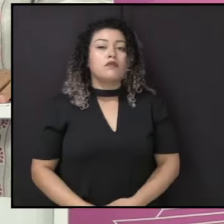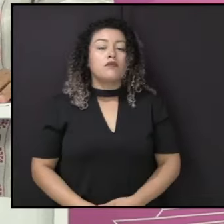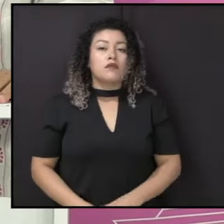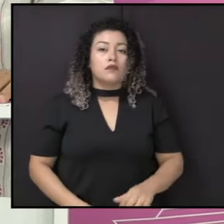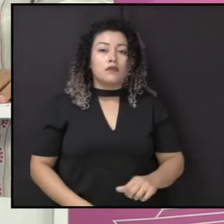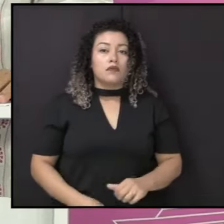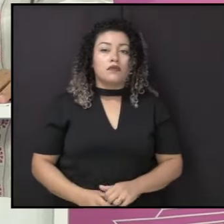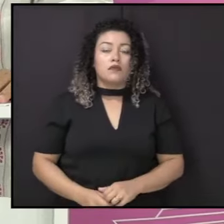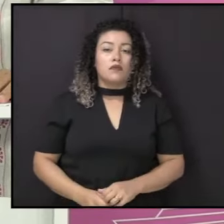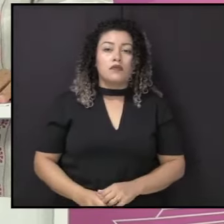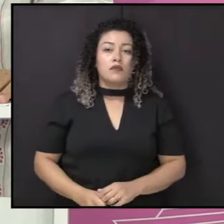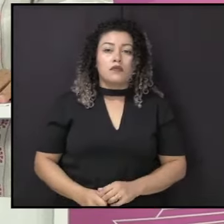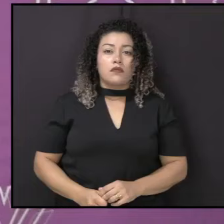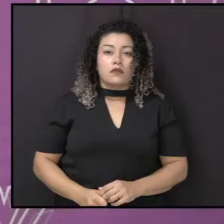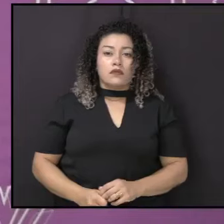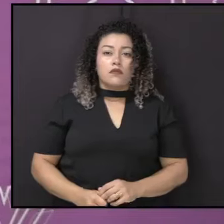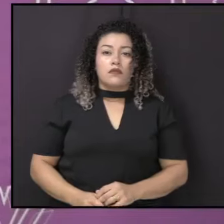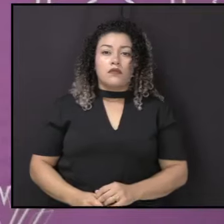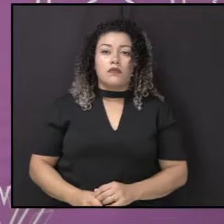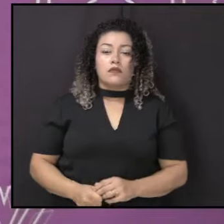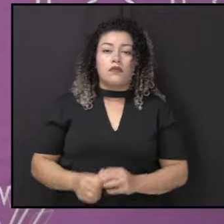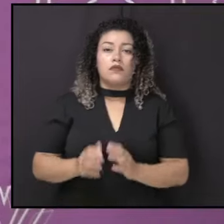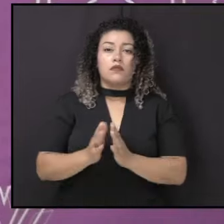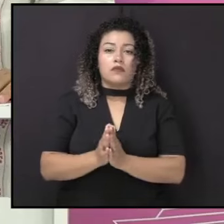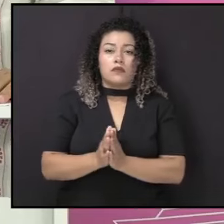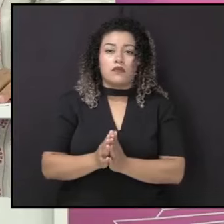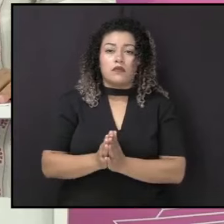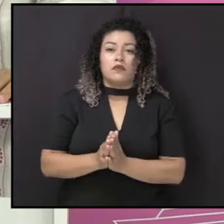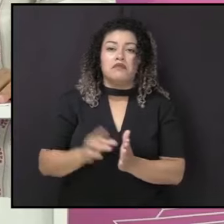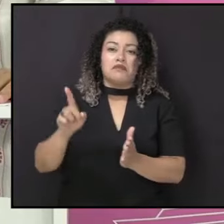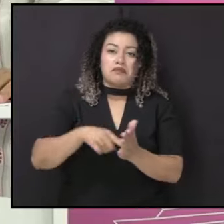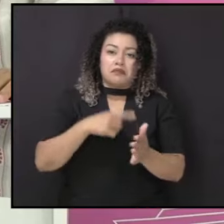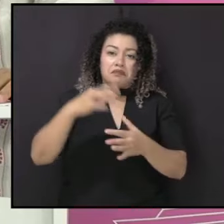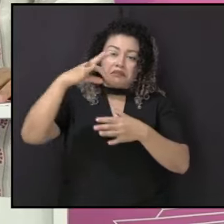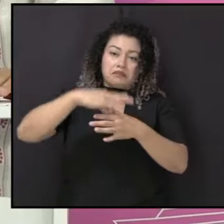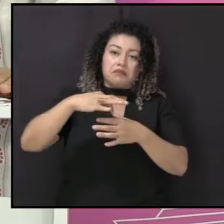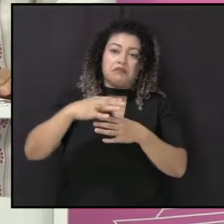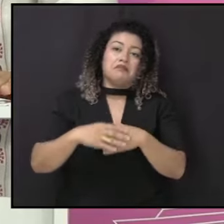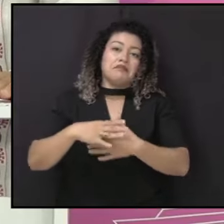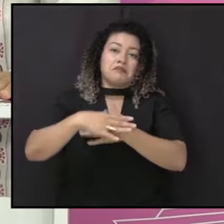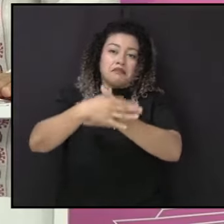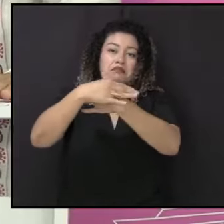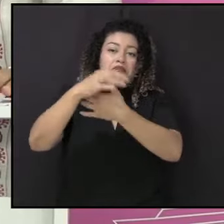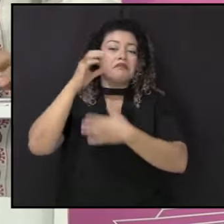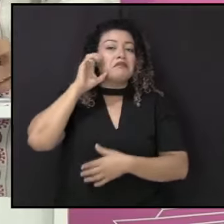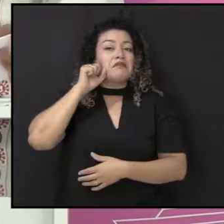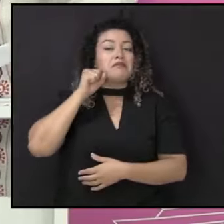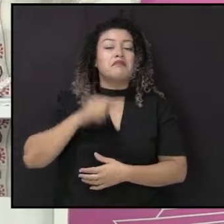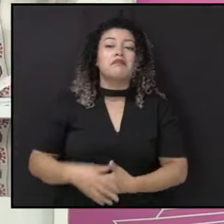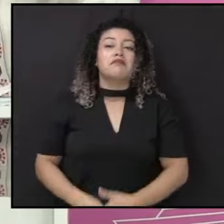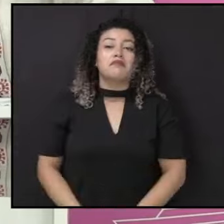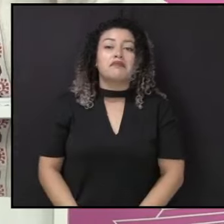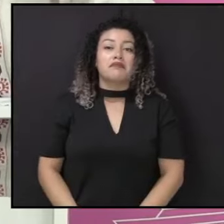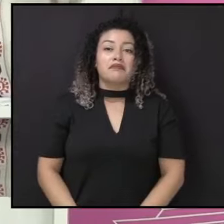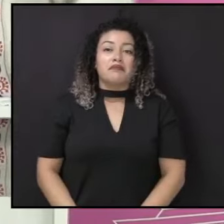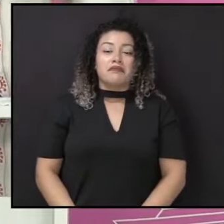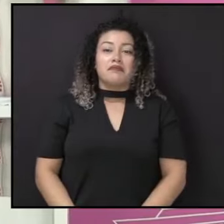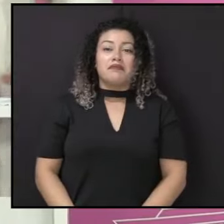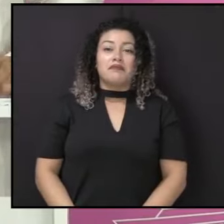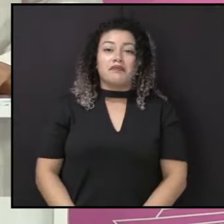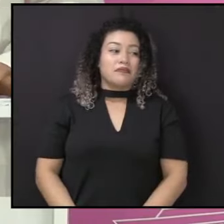de su tiempo. ¿Quiere utilizarlos? Vota Movimiento Ciudadano. Gracias, candidata. En la parte, vamos con la parte de réplica